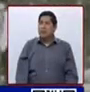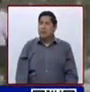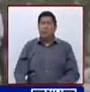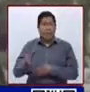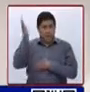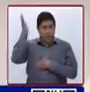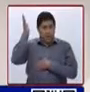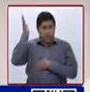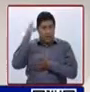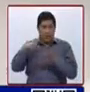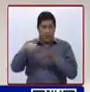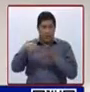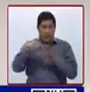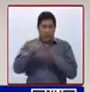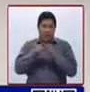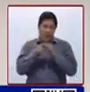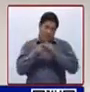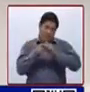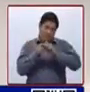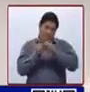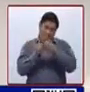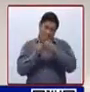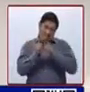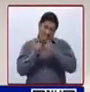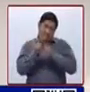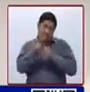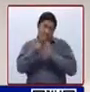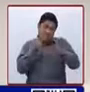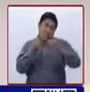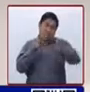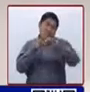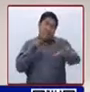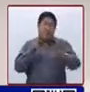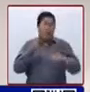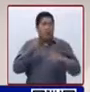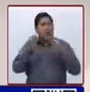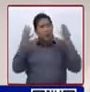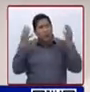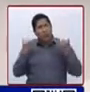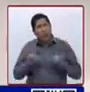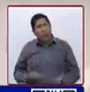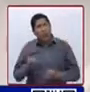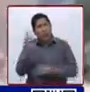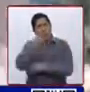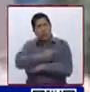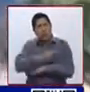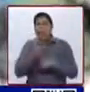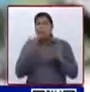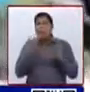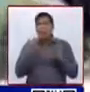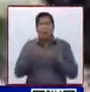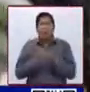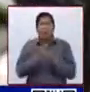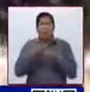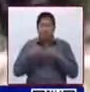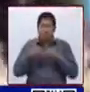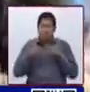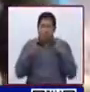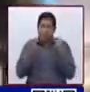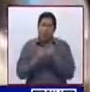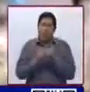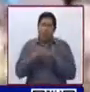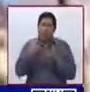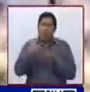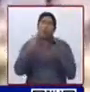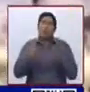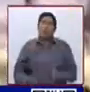Así, en medio de una guerra de petardos, estudiantes de la carrera de Ingeniería Financiera fueron a las urnas durante esta jornada para elegir un nuevo centro de estudiantes.